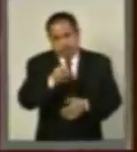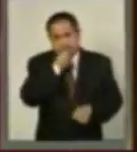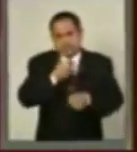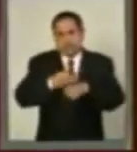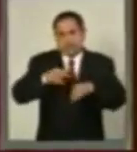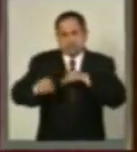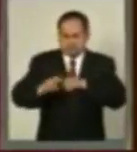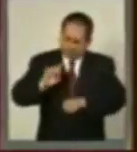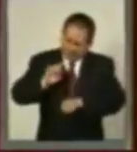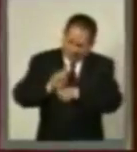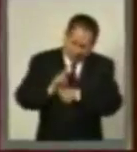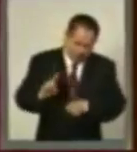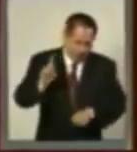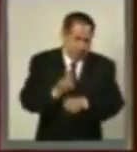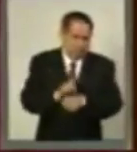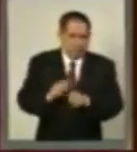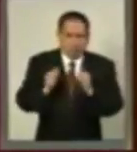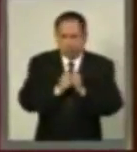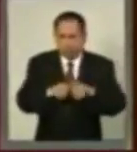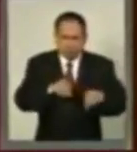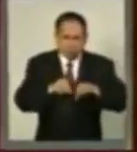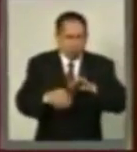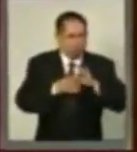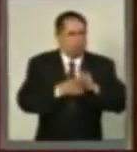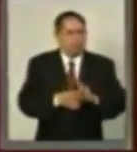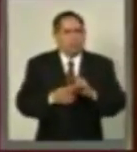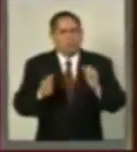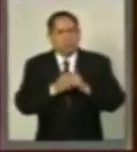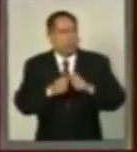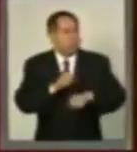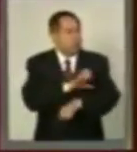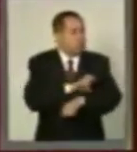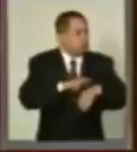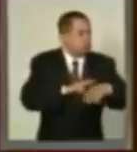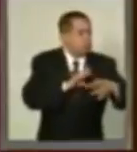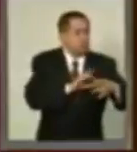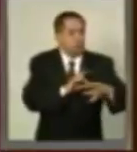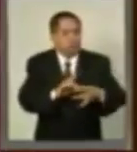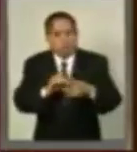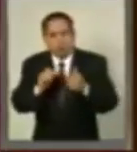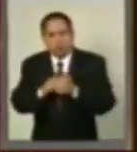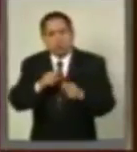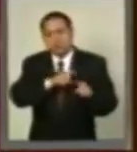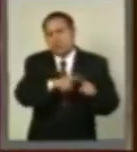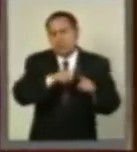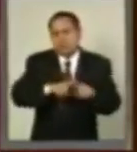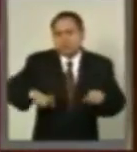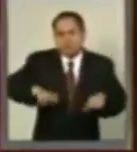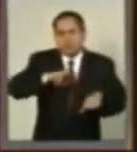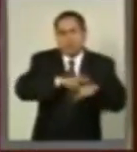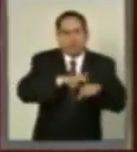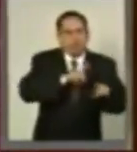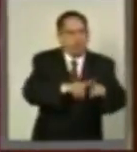trabaja diariamente y en todo momento en coordinación con los gobernadores y con los presidentes